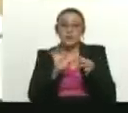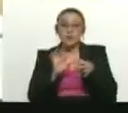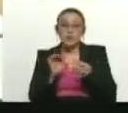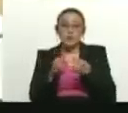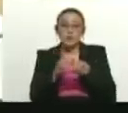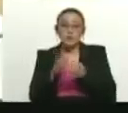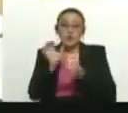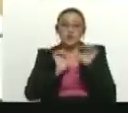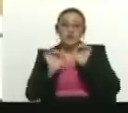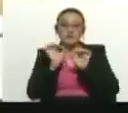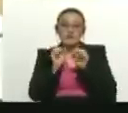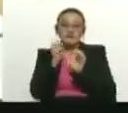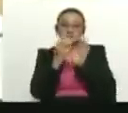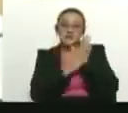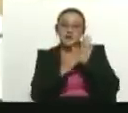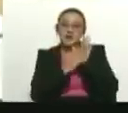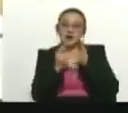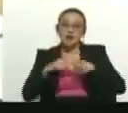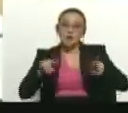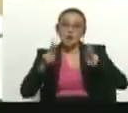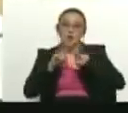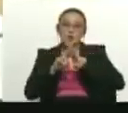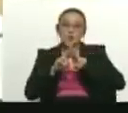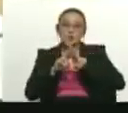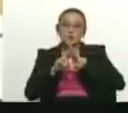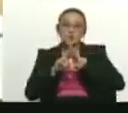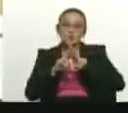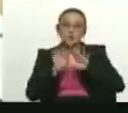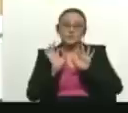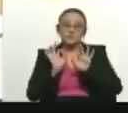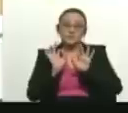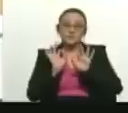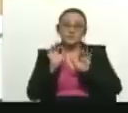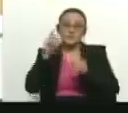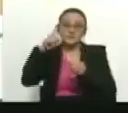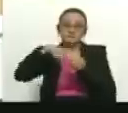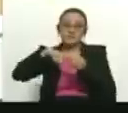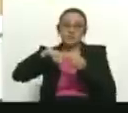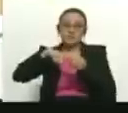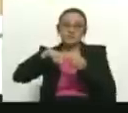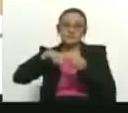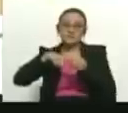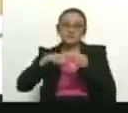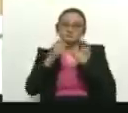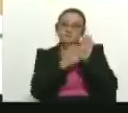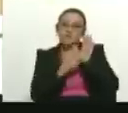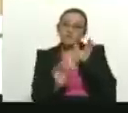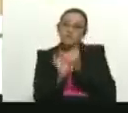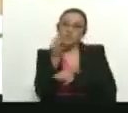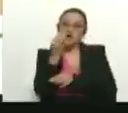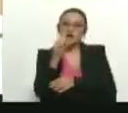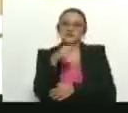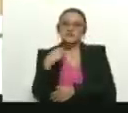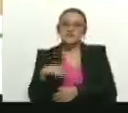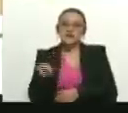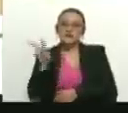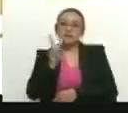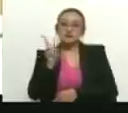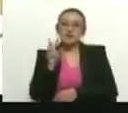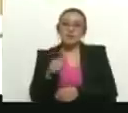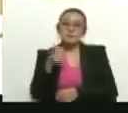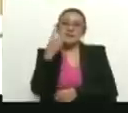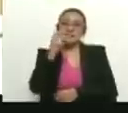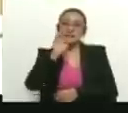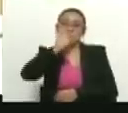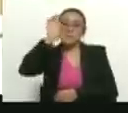en defensa de la Carta de Naciones Unidas en el seno de la ONU, que hemos fundado entre China, Venezuela y más de